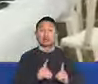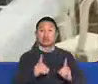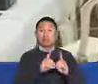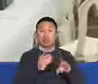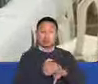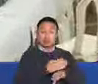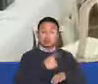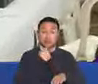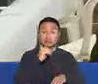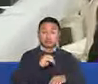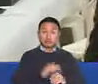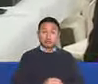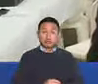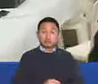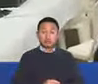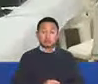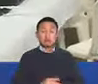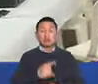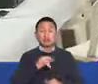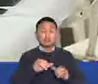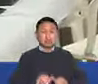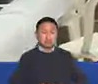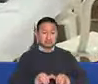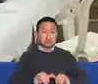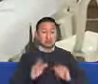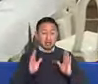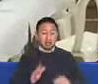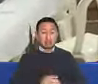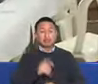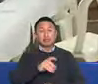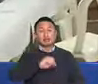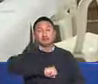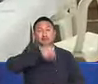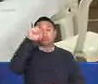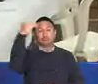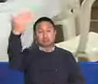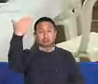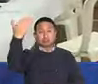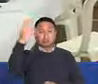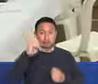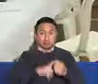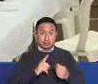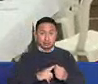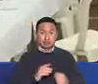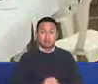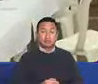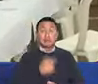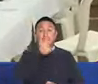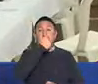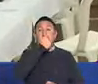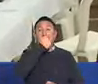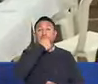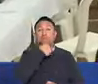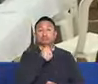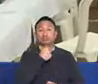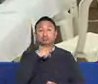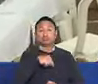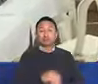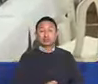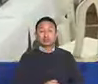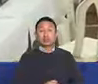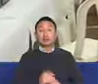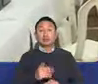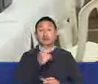había mencionado Priscila, se mantienen. Los virtuales ganadores para la alcaldía de Quito, Pavel Muñoz, y también para